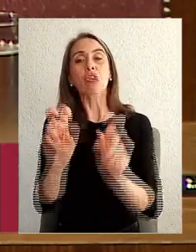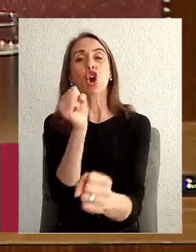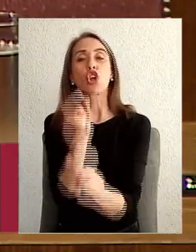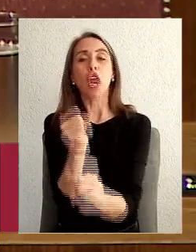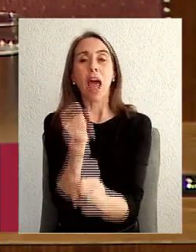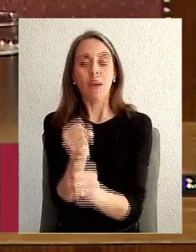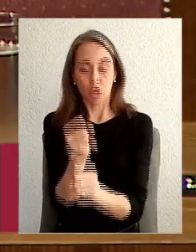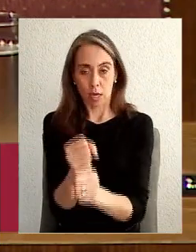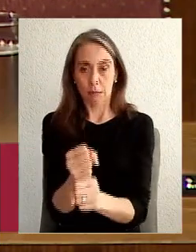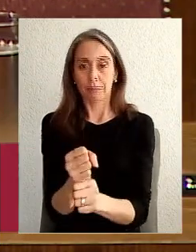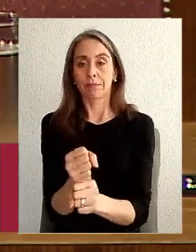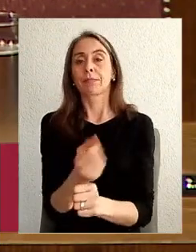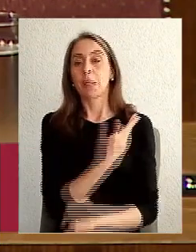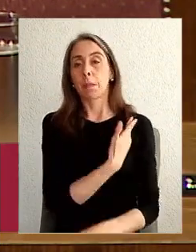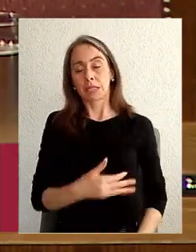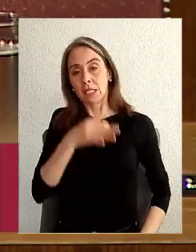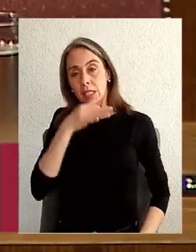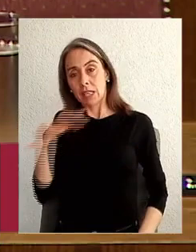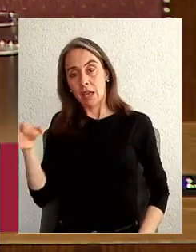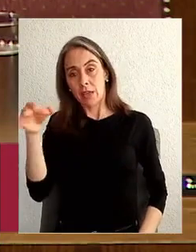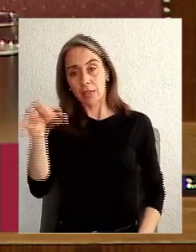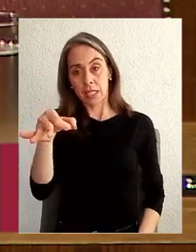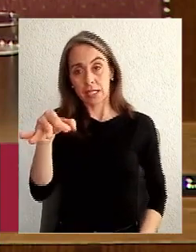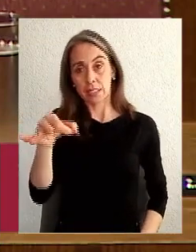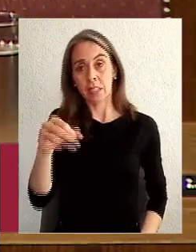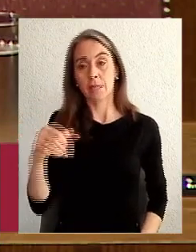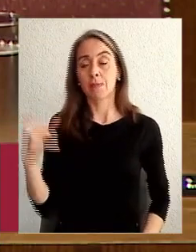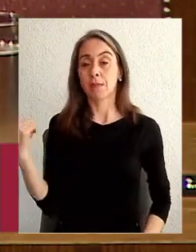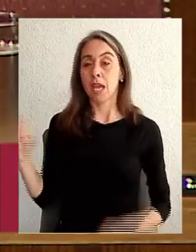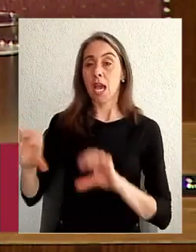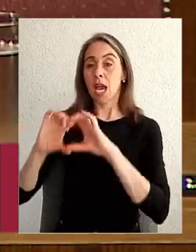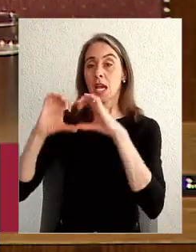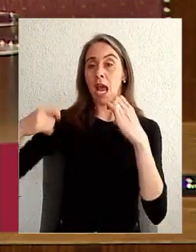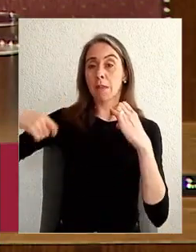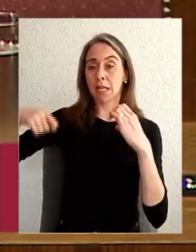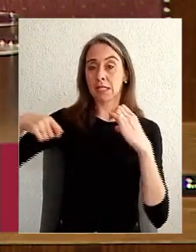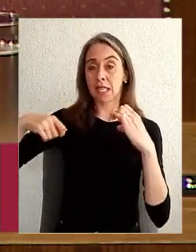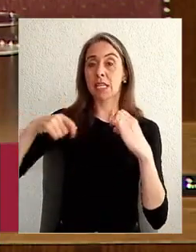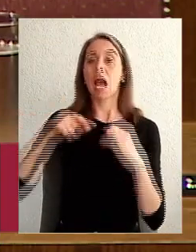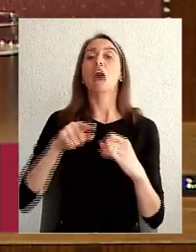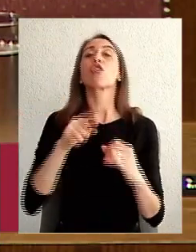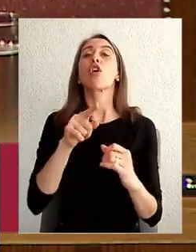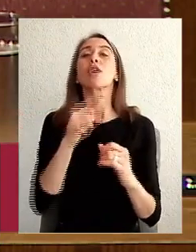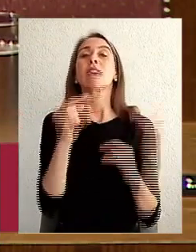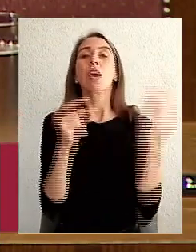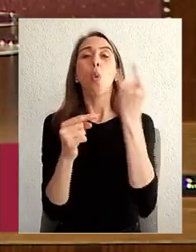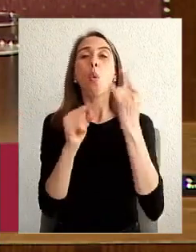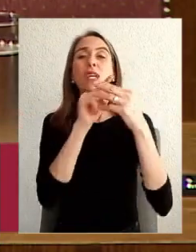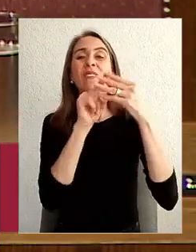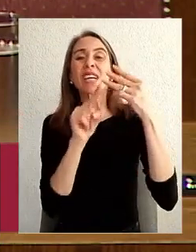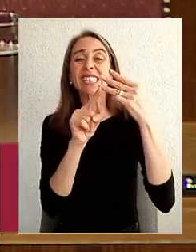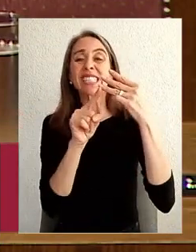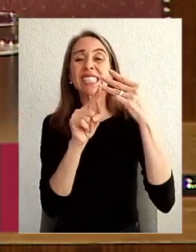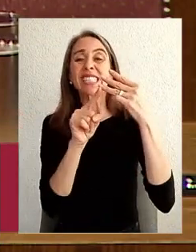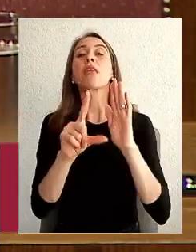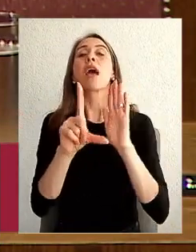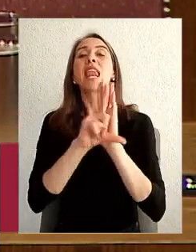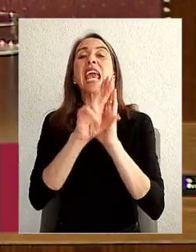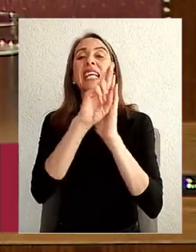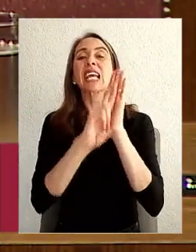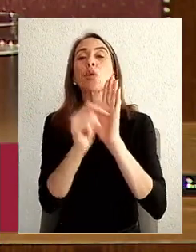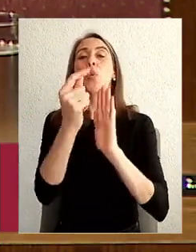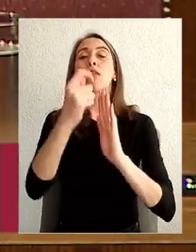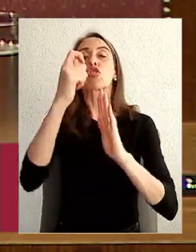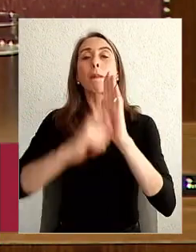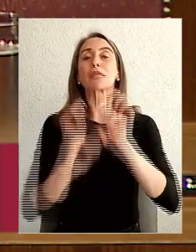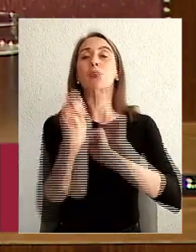estos aranceles en el Senado han sido postergados para el año 2023. por lo tanto ya están resguardados los recursos y el